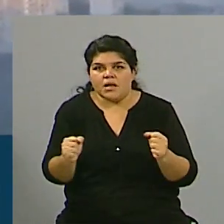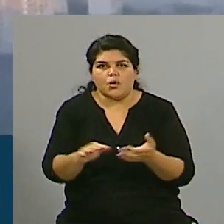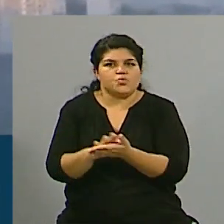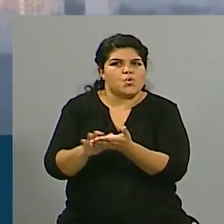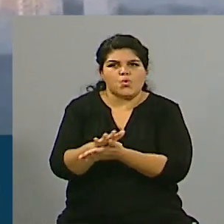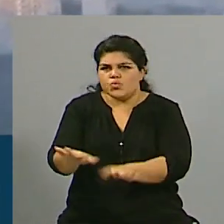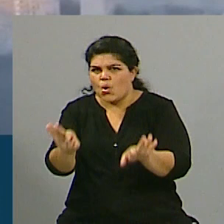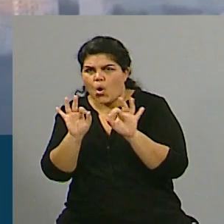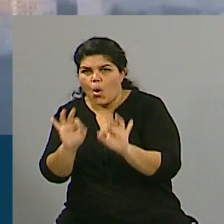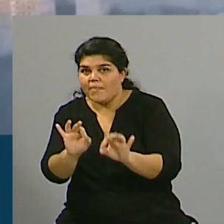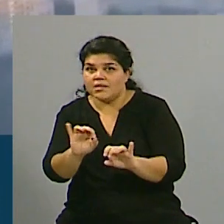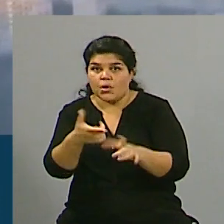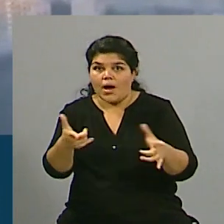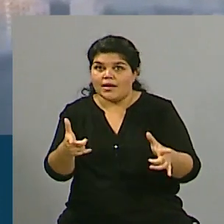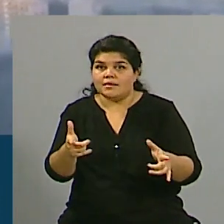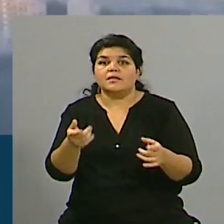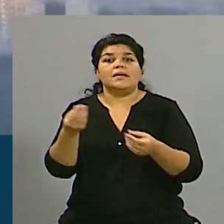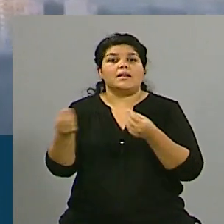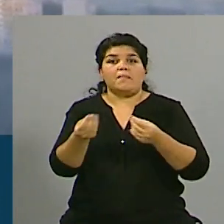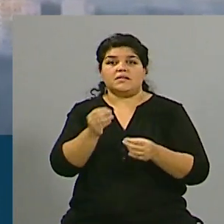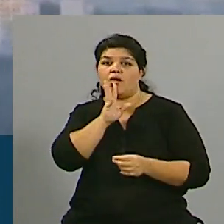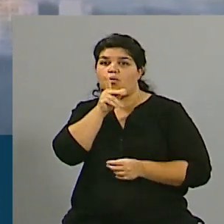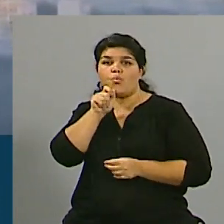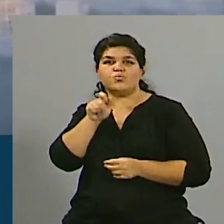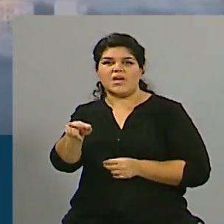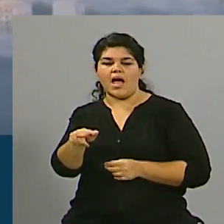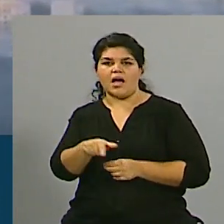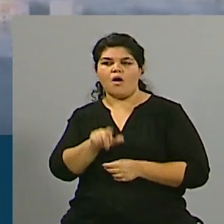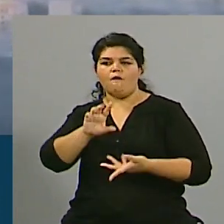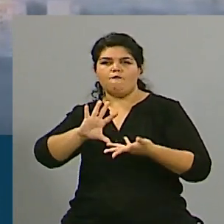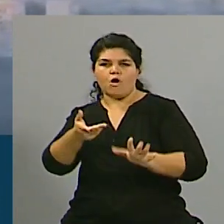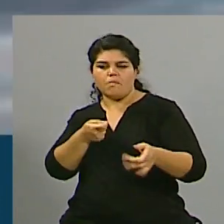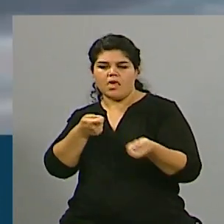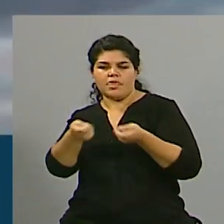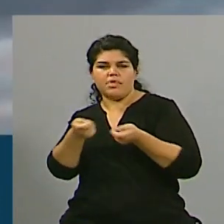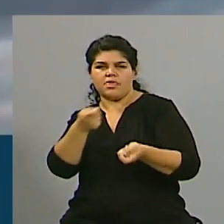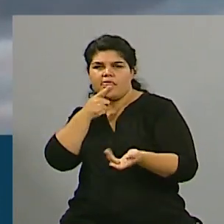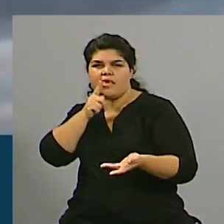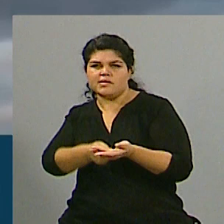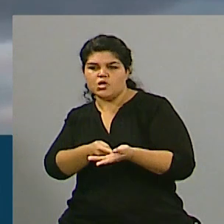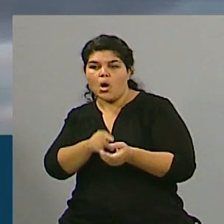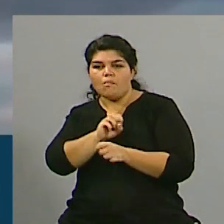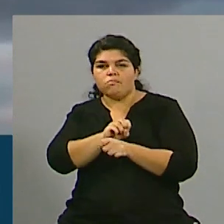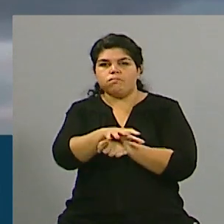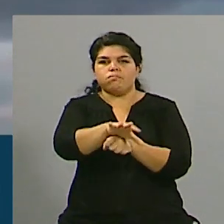Rusia tiene el toro por las astas en el sentido de poder tener la capacidad de decisión de hasta dónde